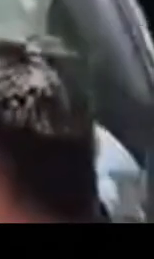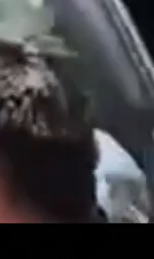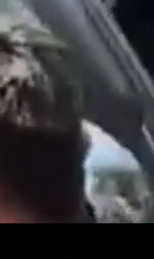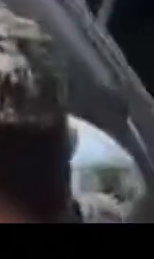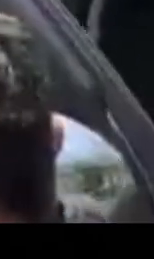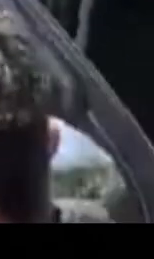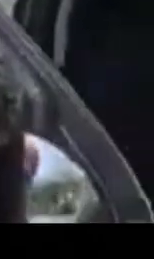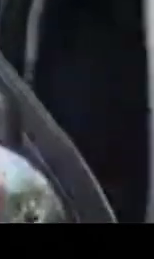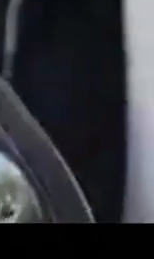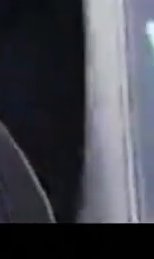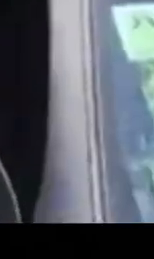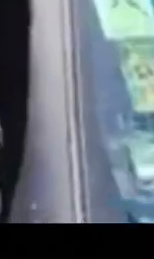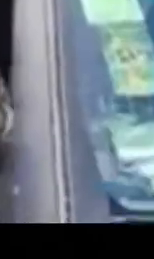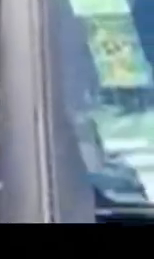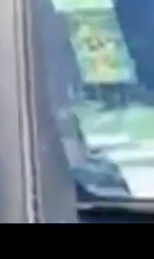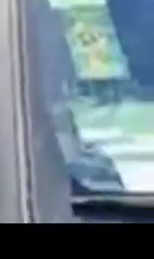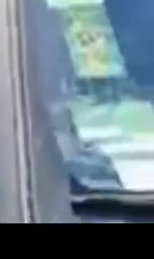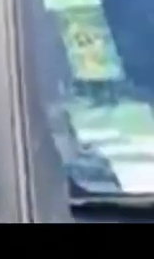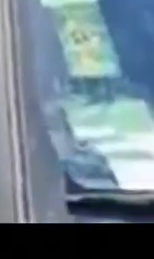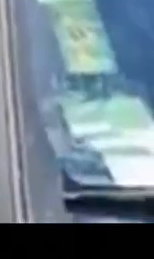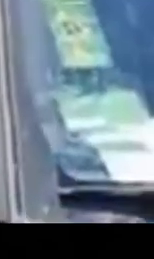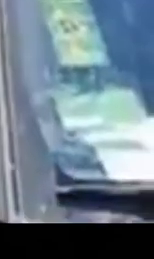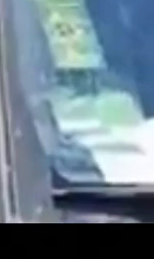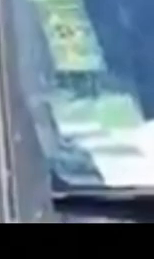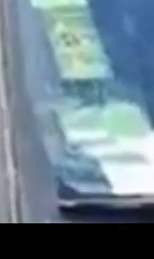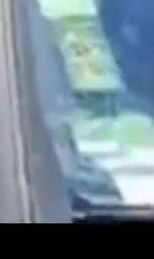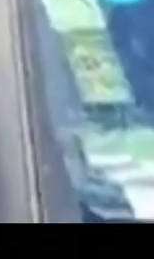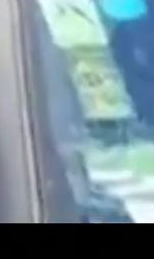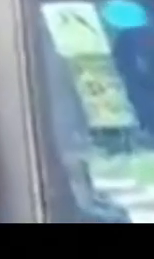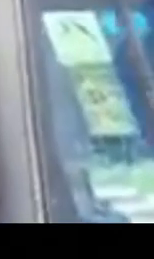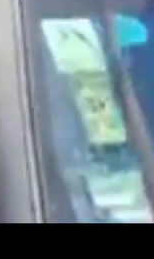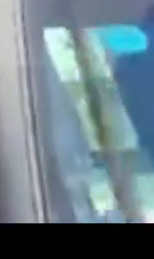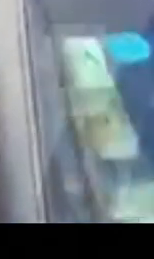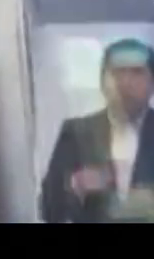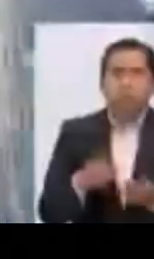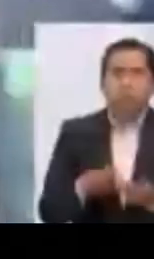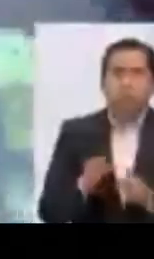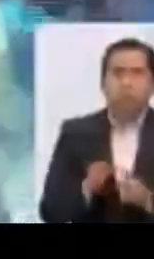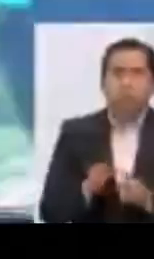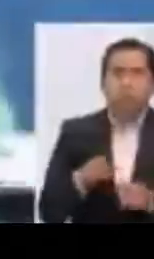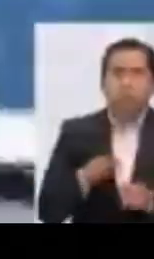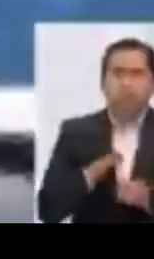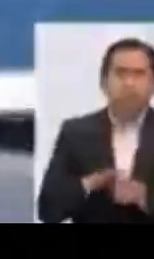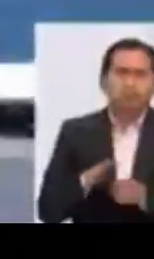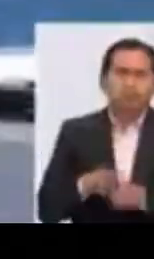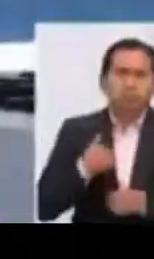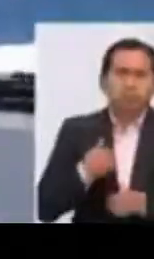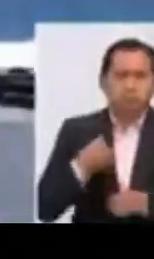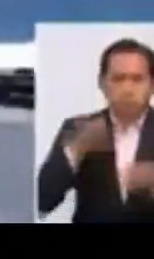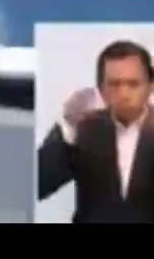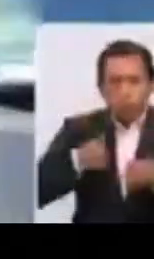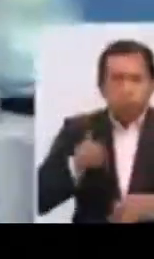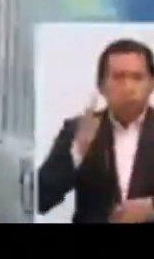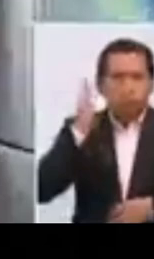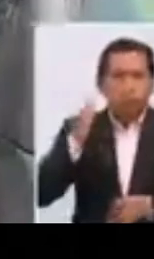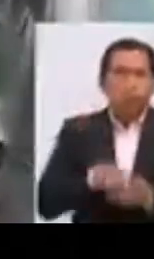propias, ideologías propias. Yo creo que los benianos, los trinitarios, tenemos el criterio suficiente para poder definir nuestro